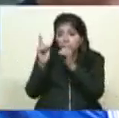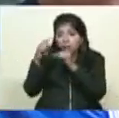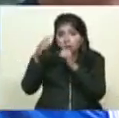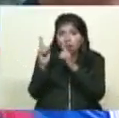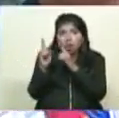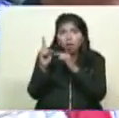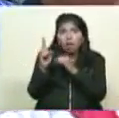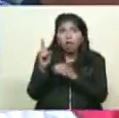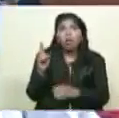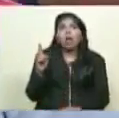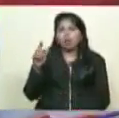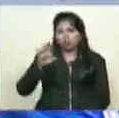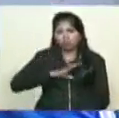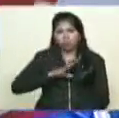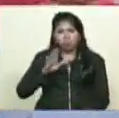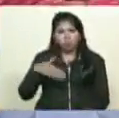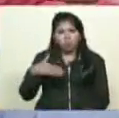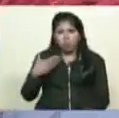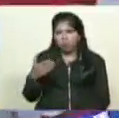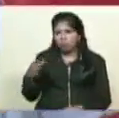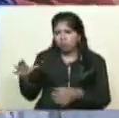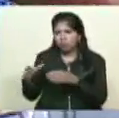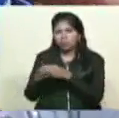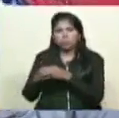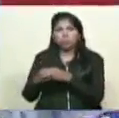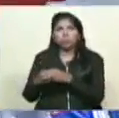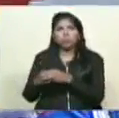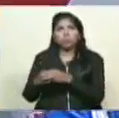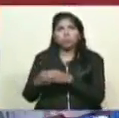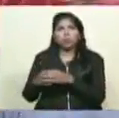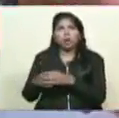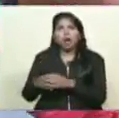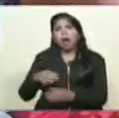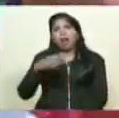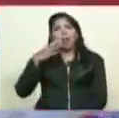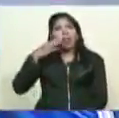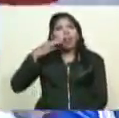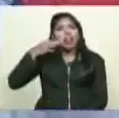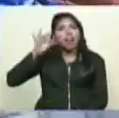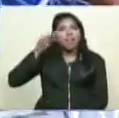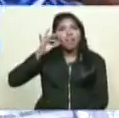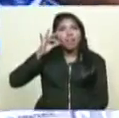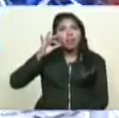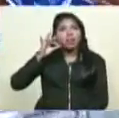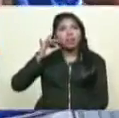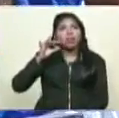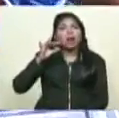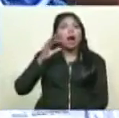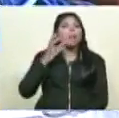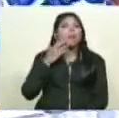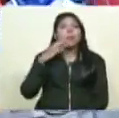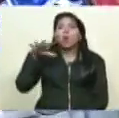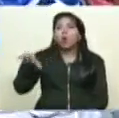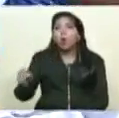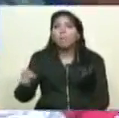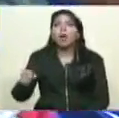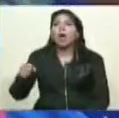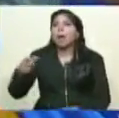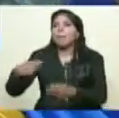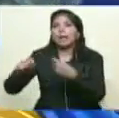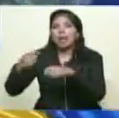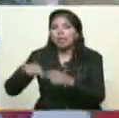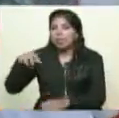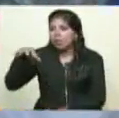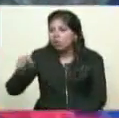haciendo en Santa Clara, señores. Ya nosotros estamos produciendo azúcar para el café, en sobrecito. Cuando hay una panadería, ahí va a estar el azúcar de CBA, en